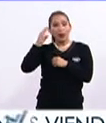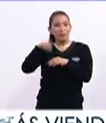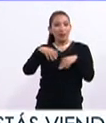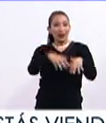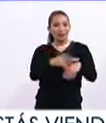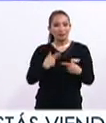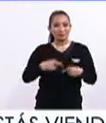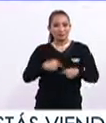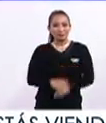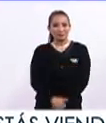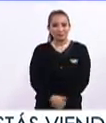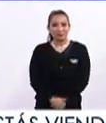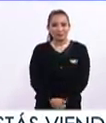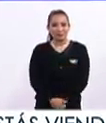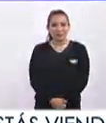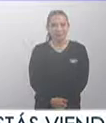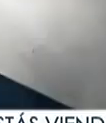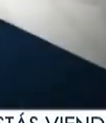marineros.